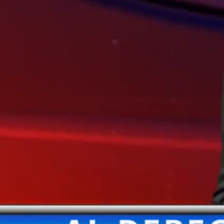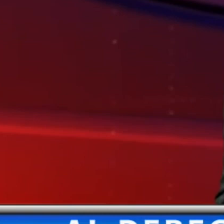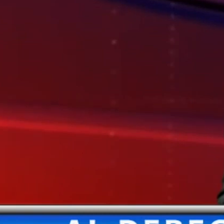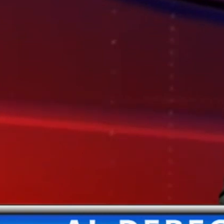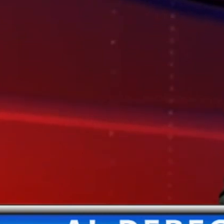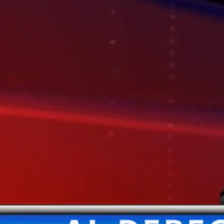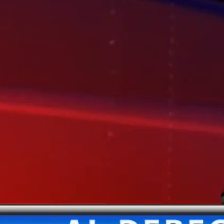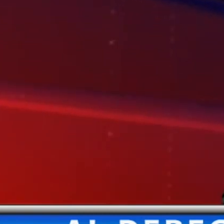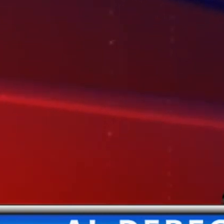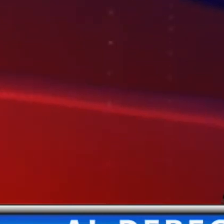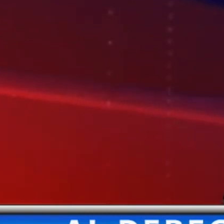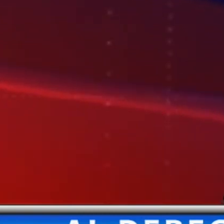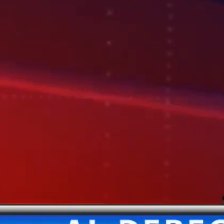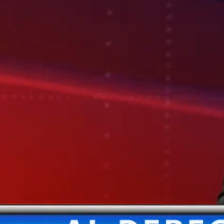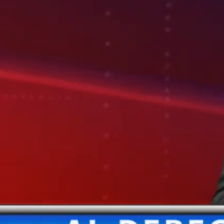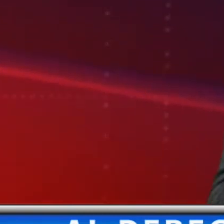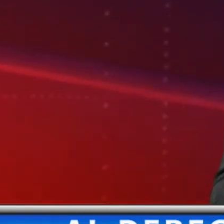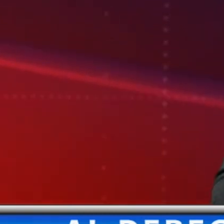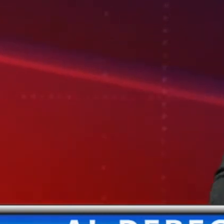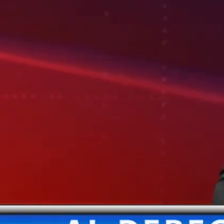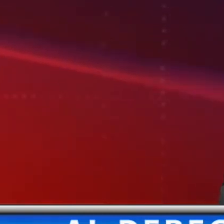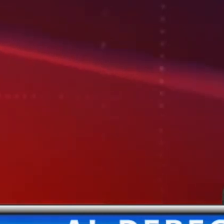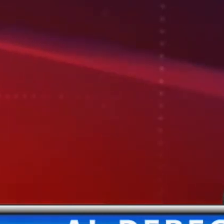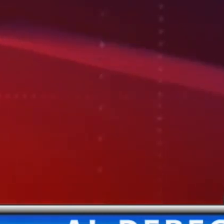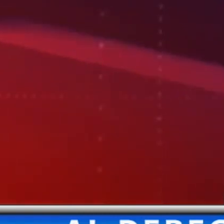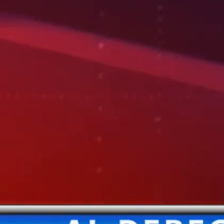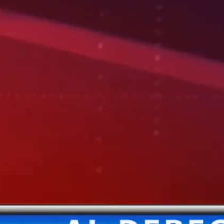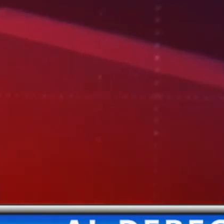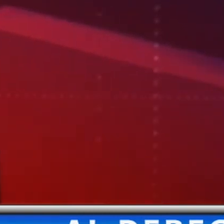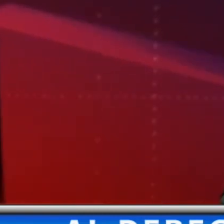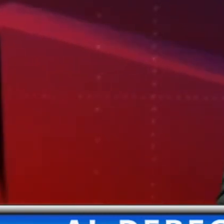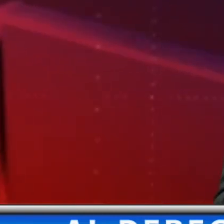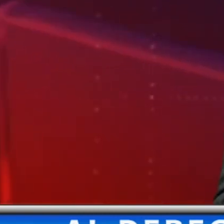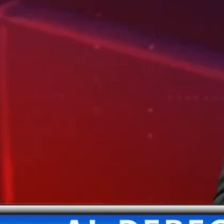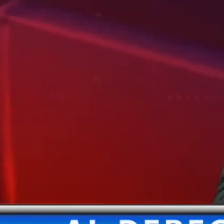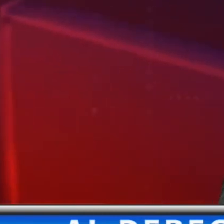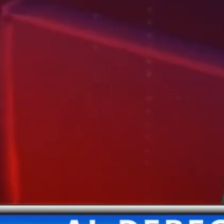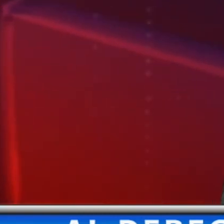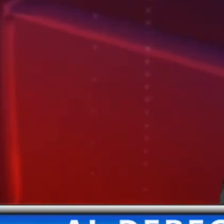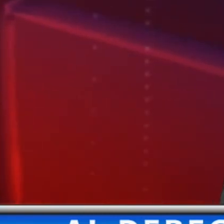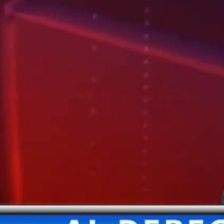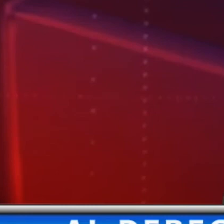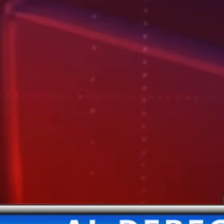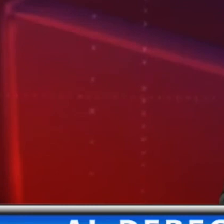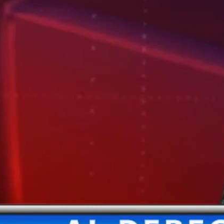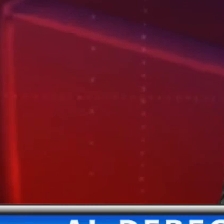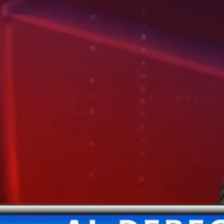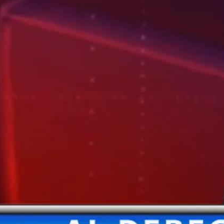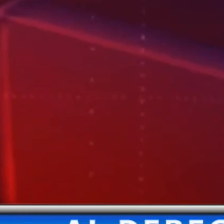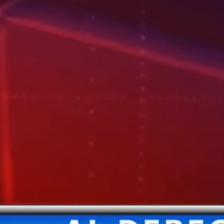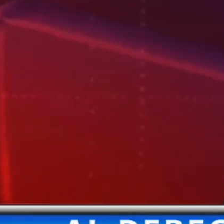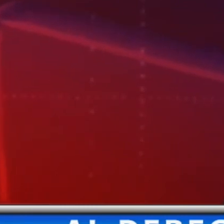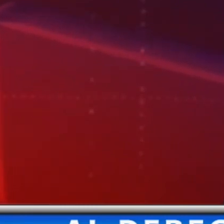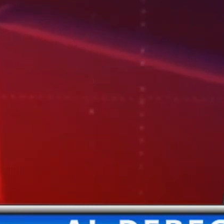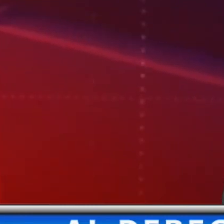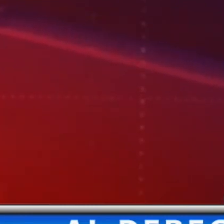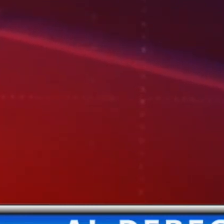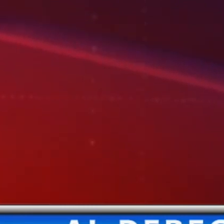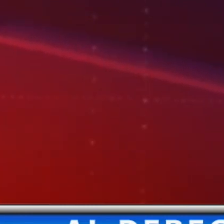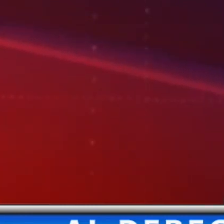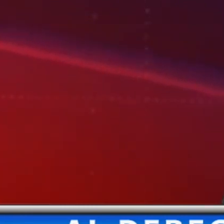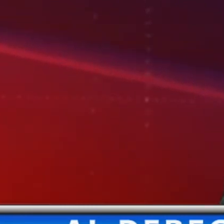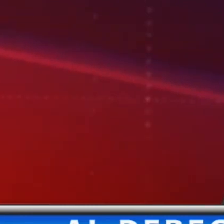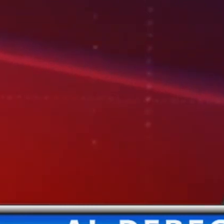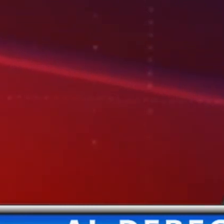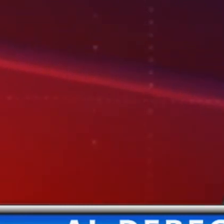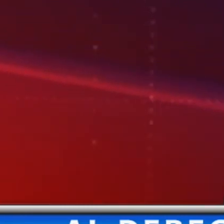di no a las drogas, porque no solamente te afecta a ti, afecta a tu aspecto físico, afecta a tu aspecto psicológico, afecta a tu